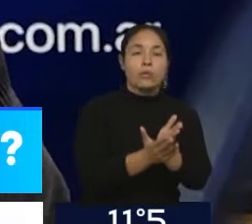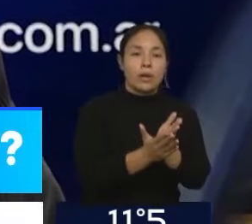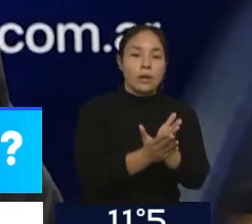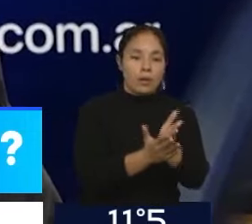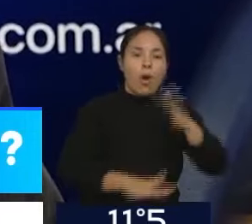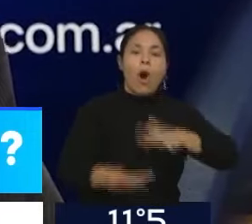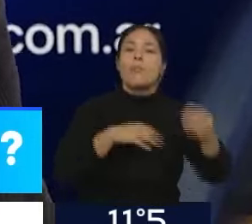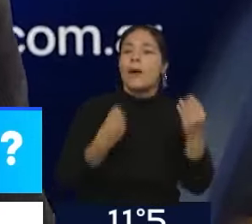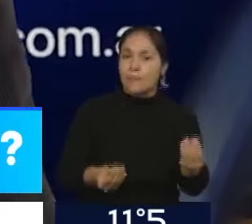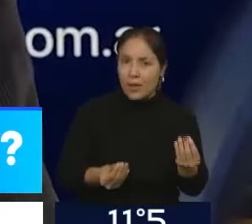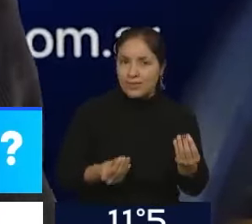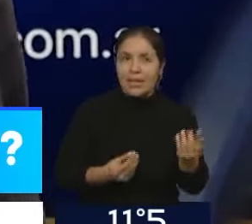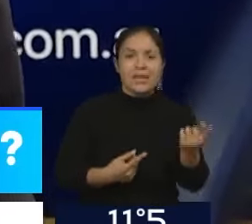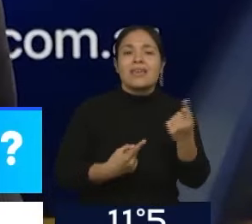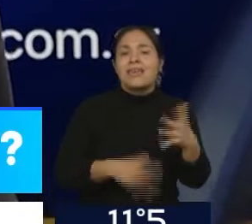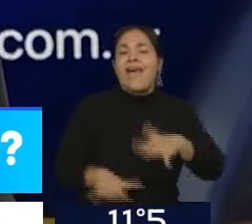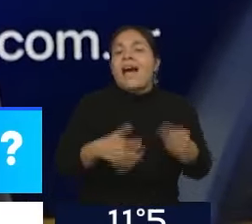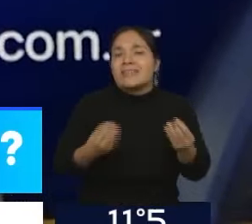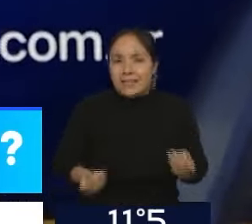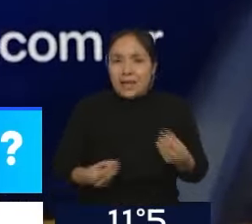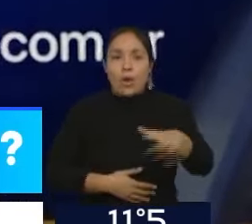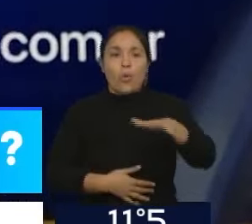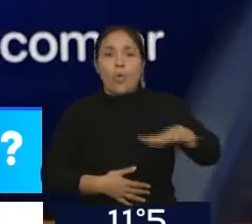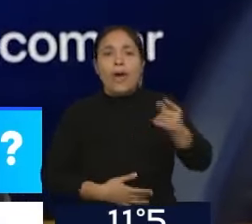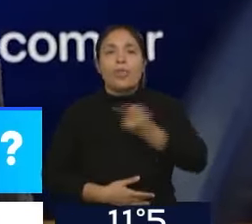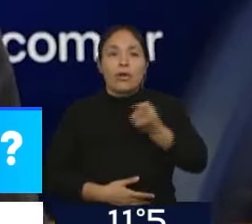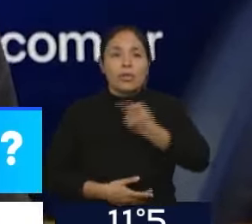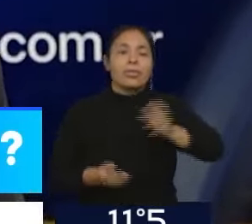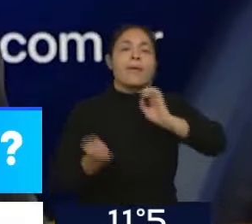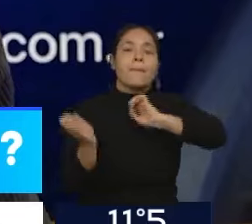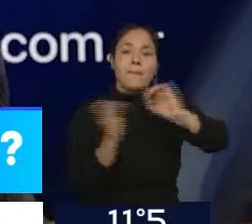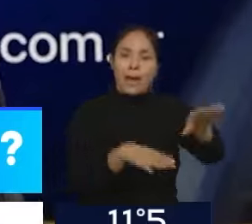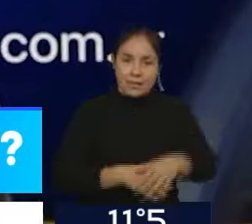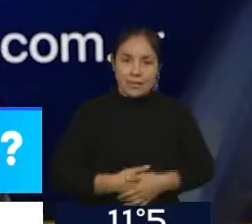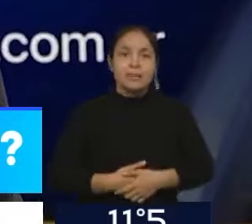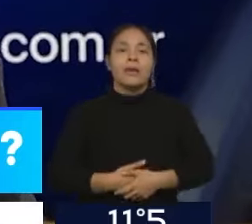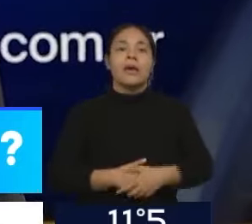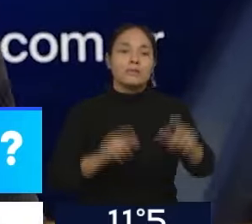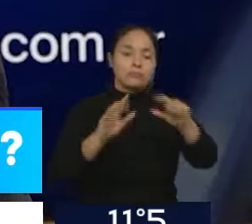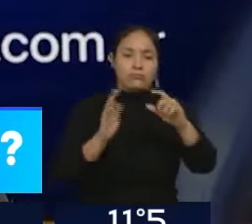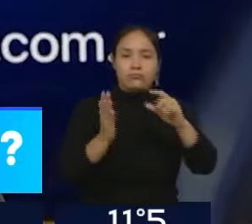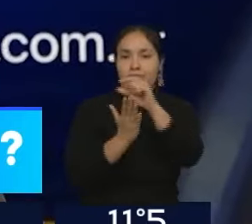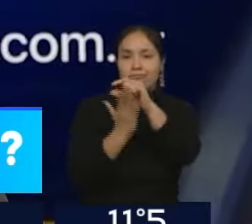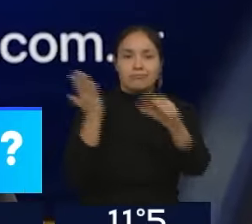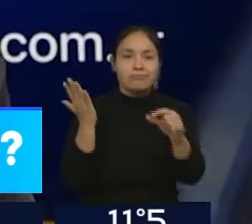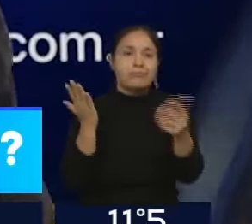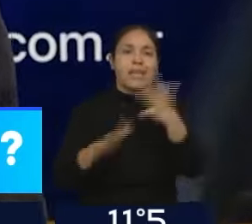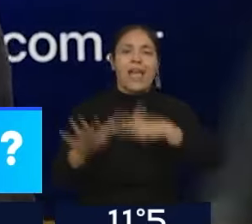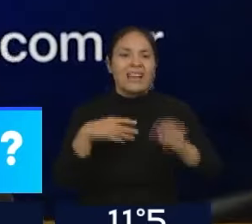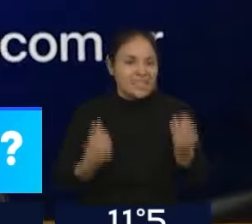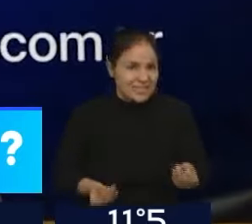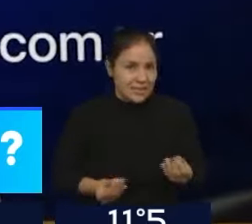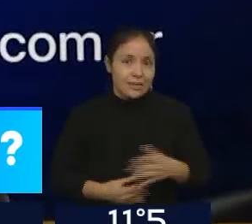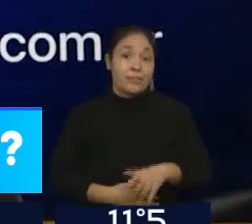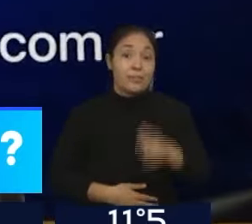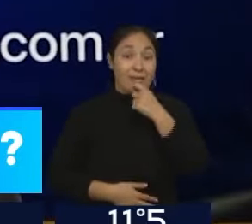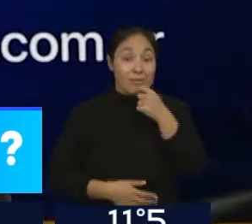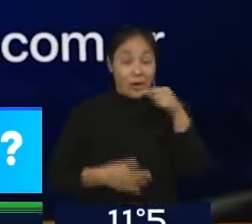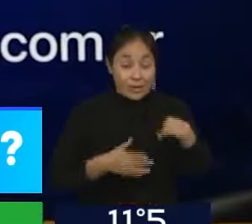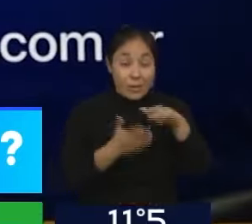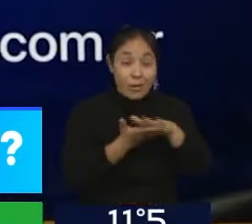el procedimiento? ¿En qué lugar los vamos a alojar? ¿Con qué características? ¿Qué es lo que vamos a hacer? Si no lo vamos a hacer,